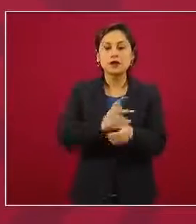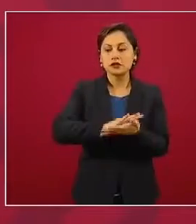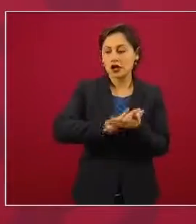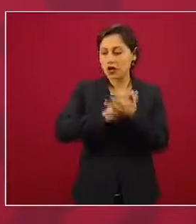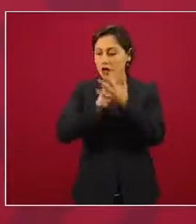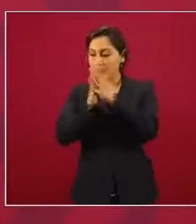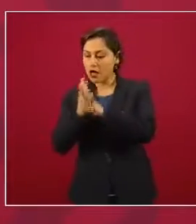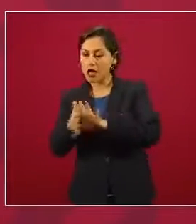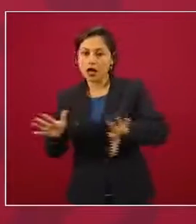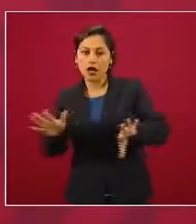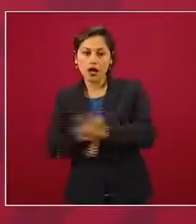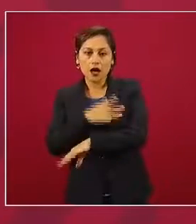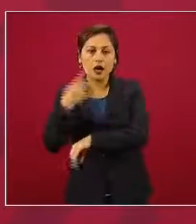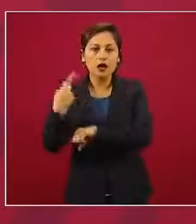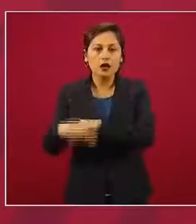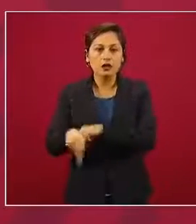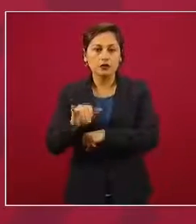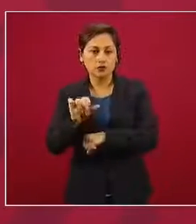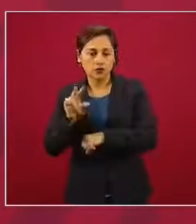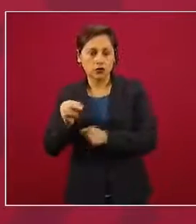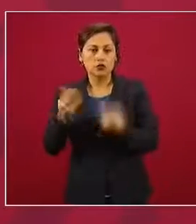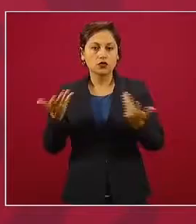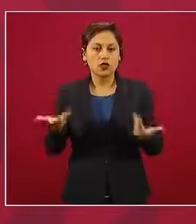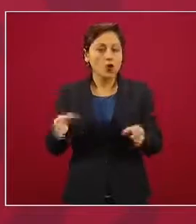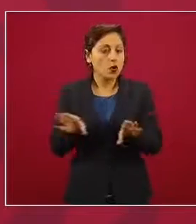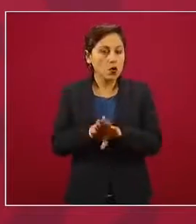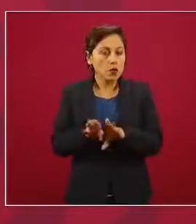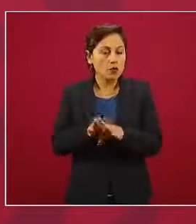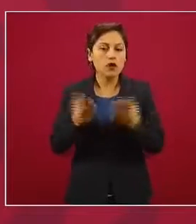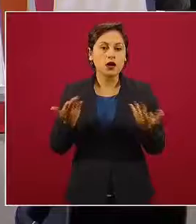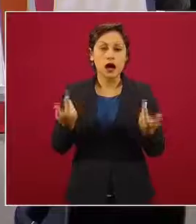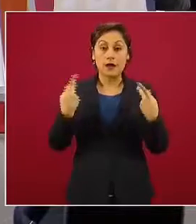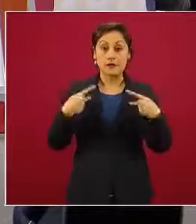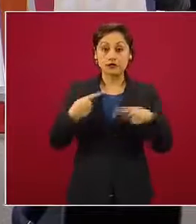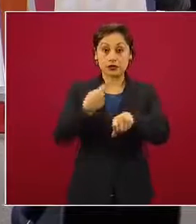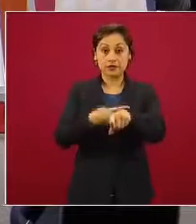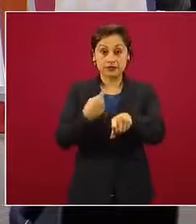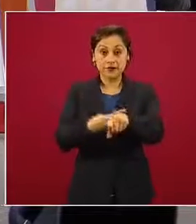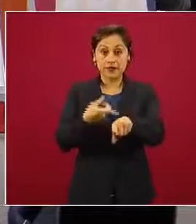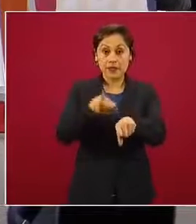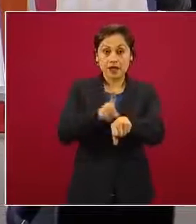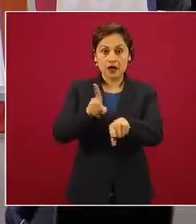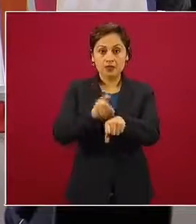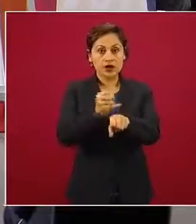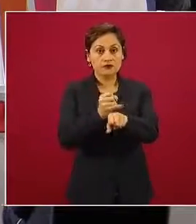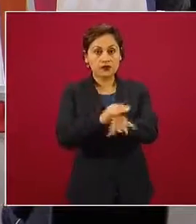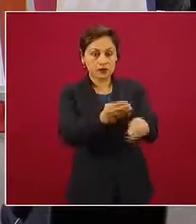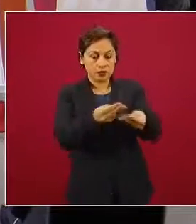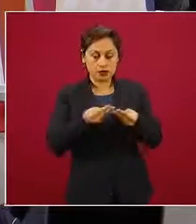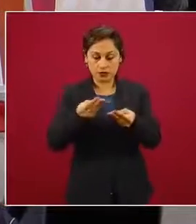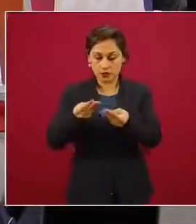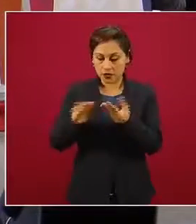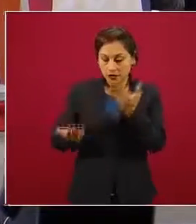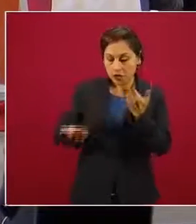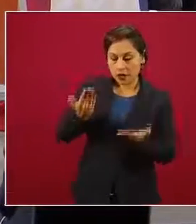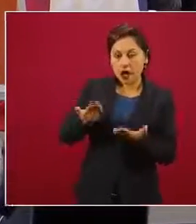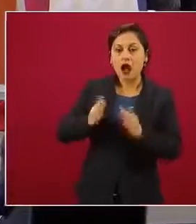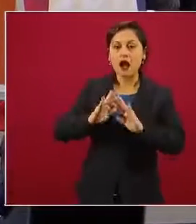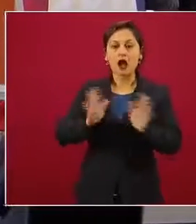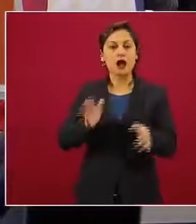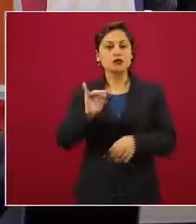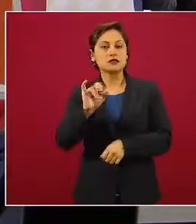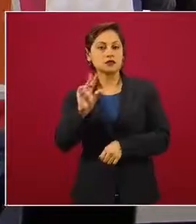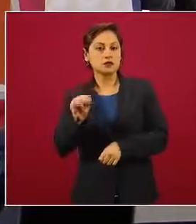en la epidemia en cuanto al número de casos que se presentan diariamente, el número de hospitalizaciones que se